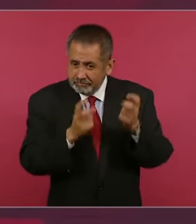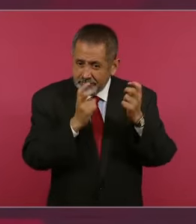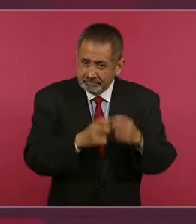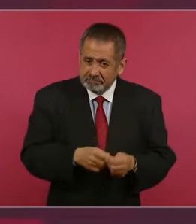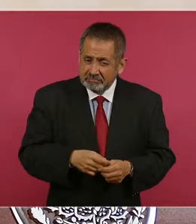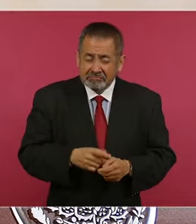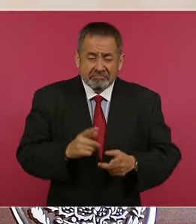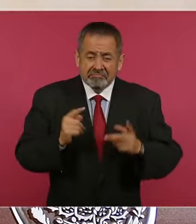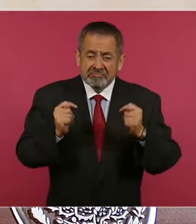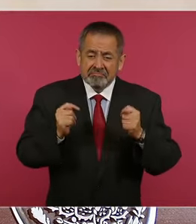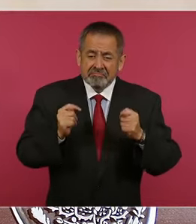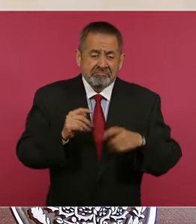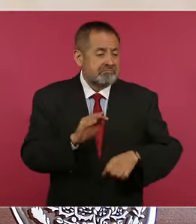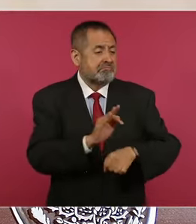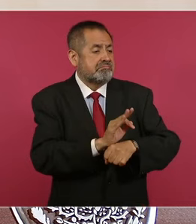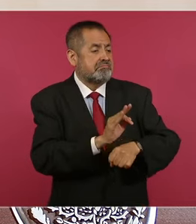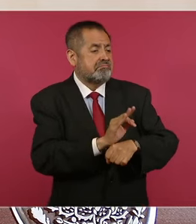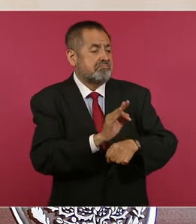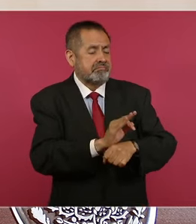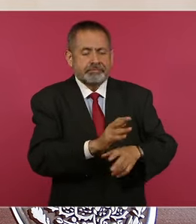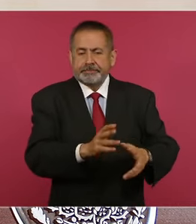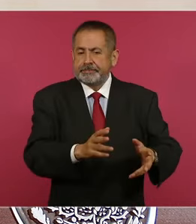del crimen